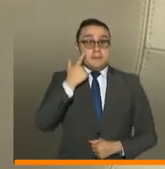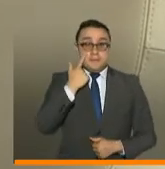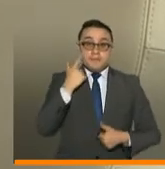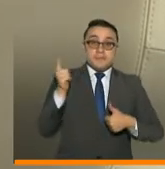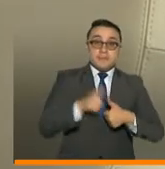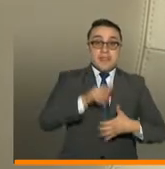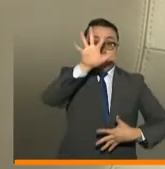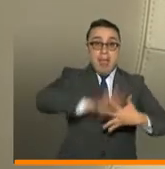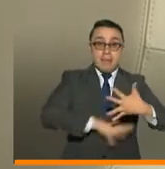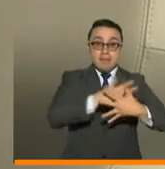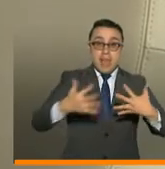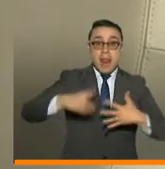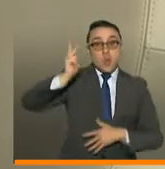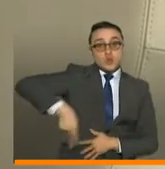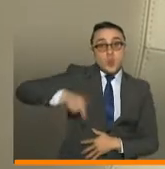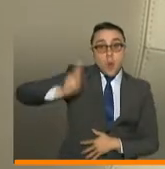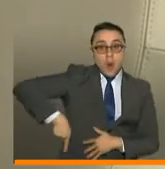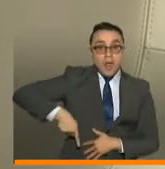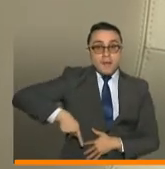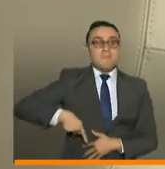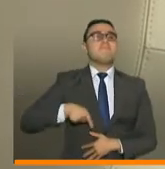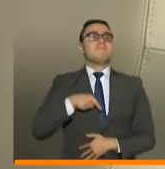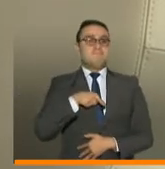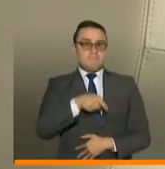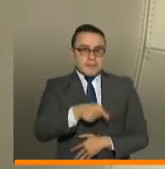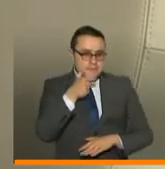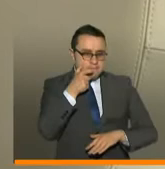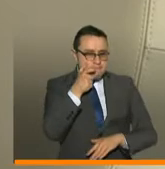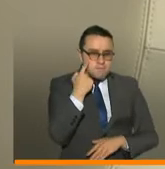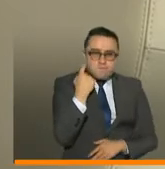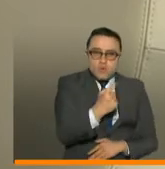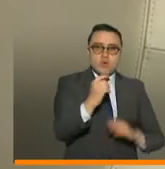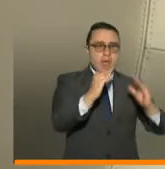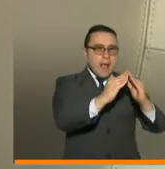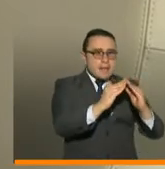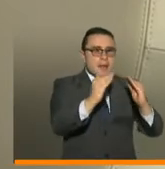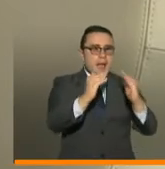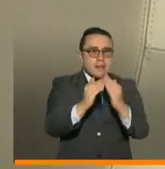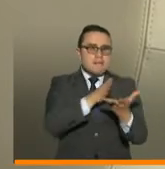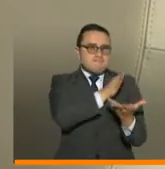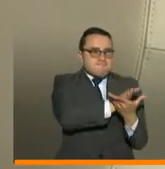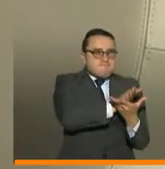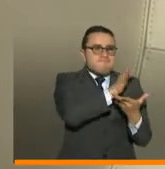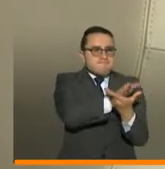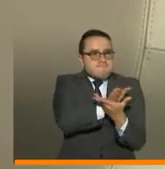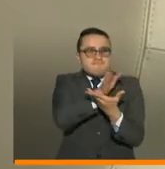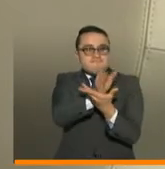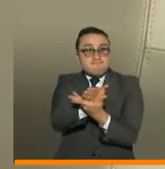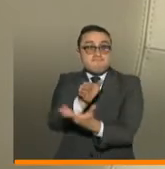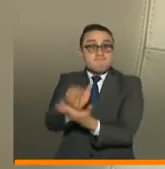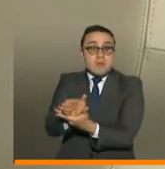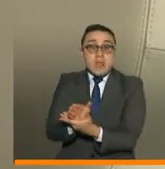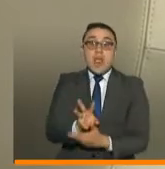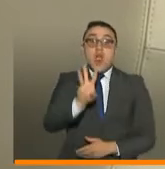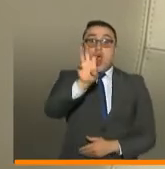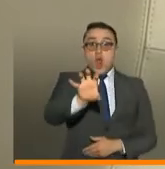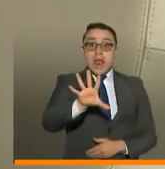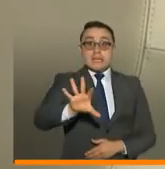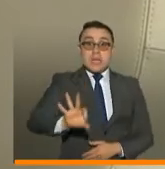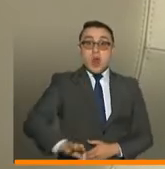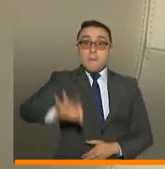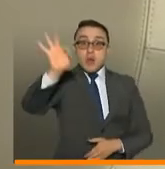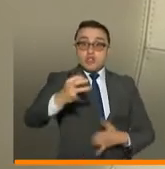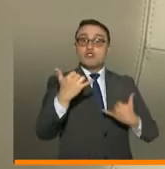calendario escolar, y les podemos contar que estamos en búsqueda activa casa a casa. Hoy tenemos ya el 85% de la matrícula de San Andrés,